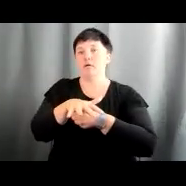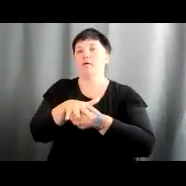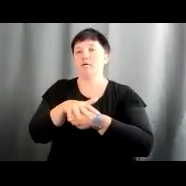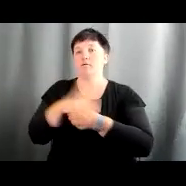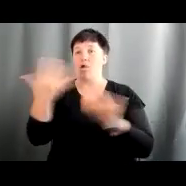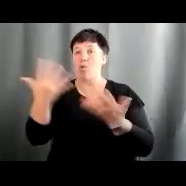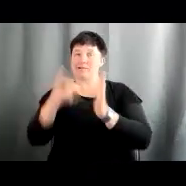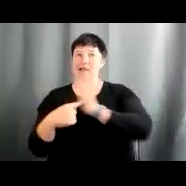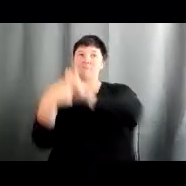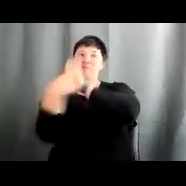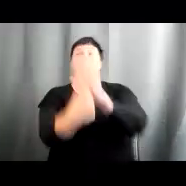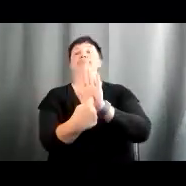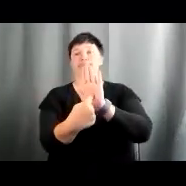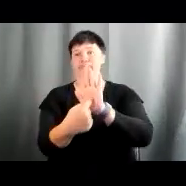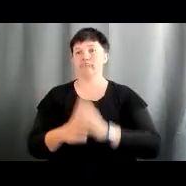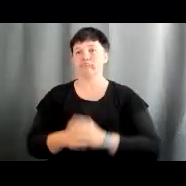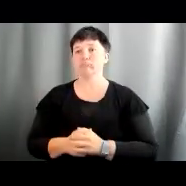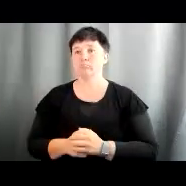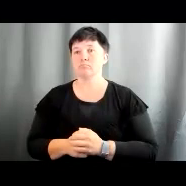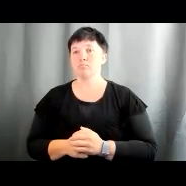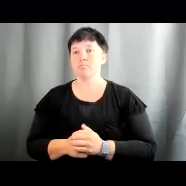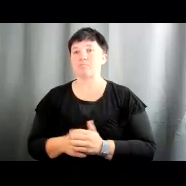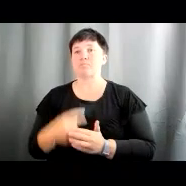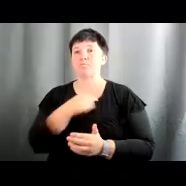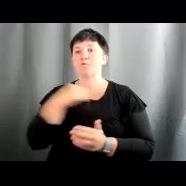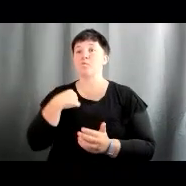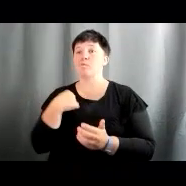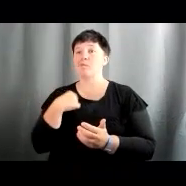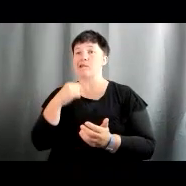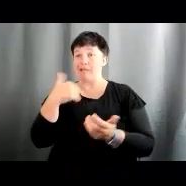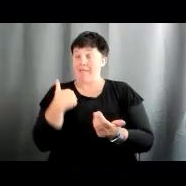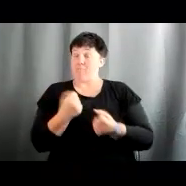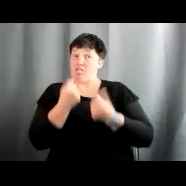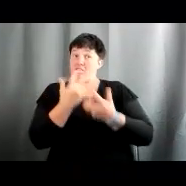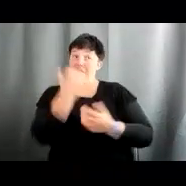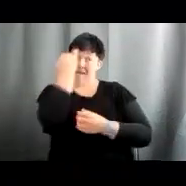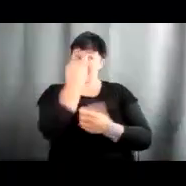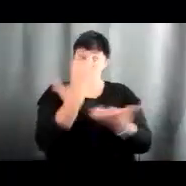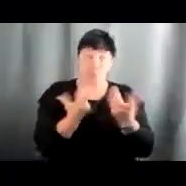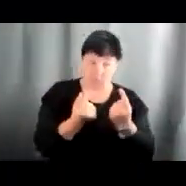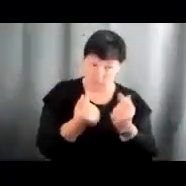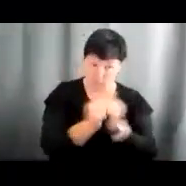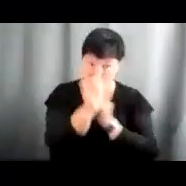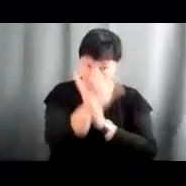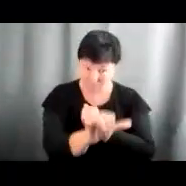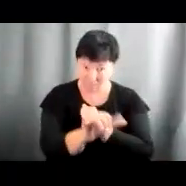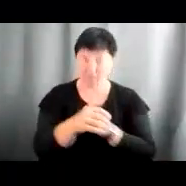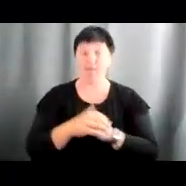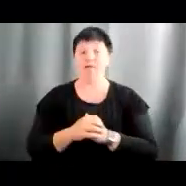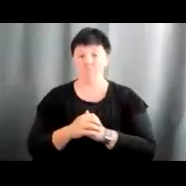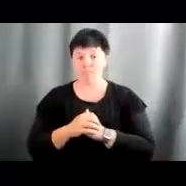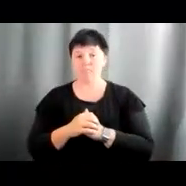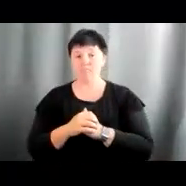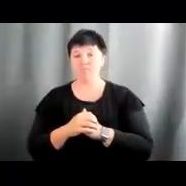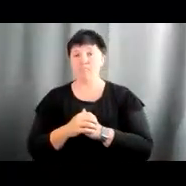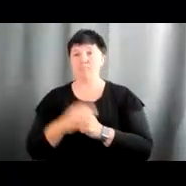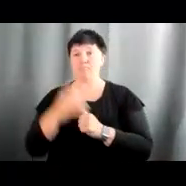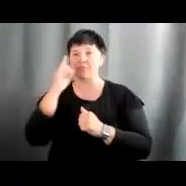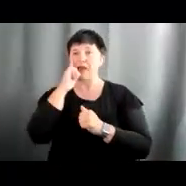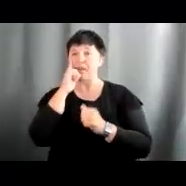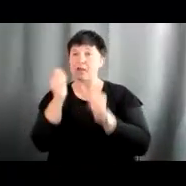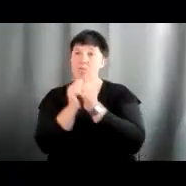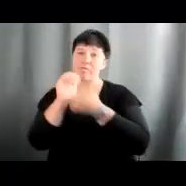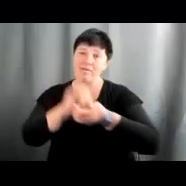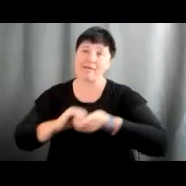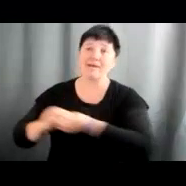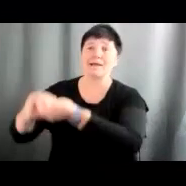eso? Definitivamente tenemos muchas ideas sobre qué hacer. Y creo que tal vez, a través de una colaboración